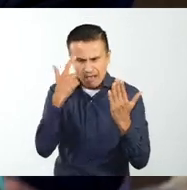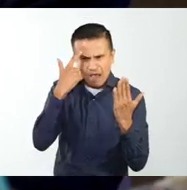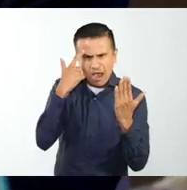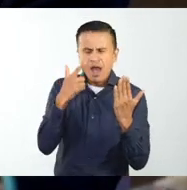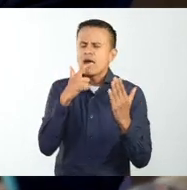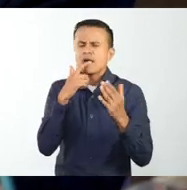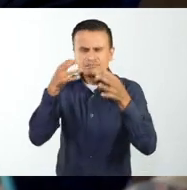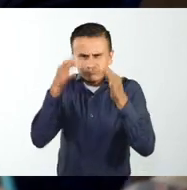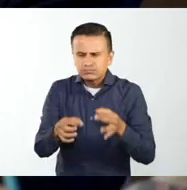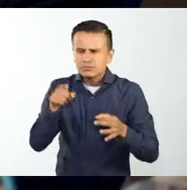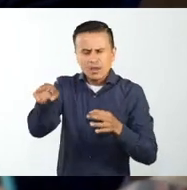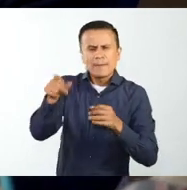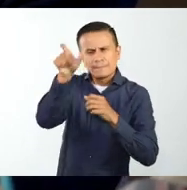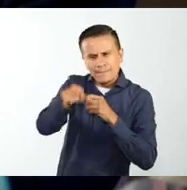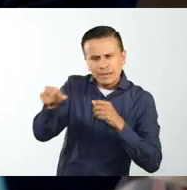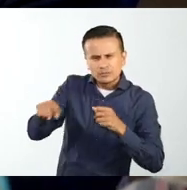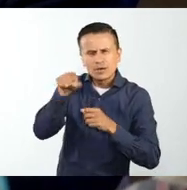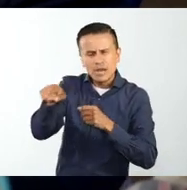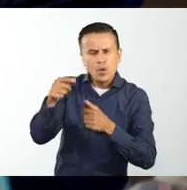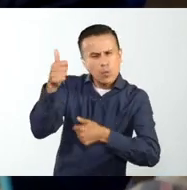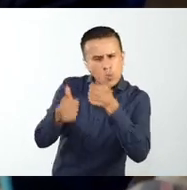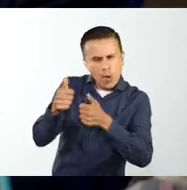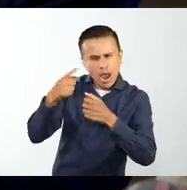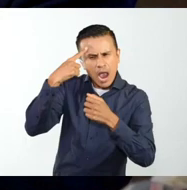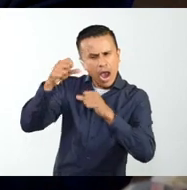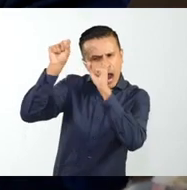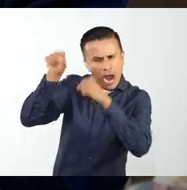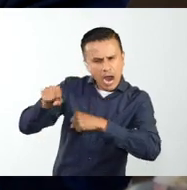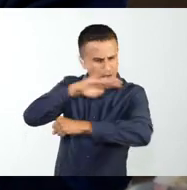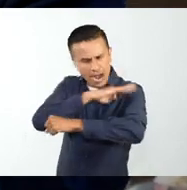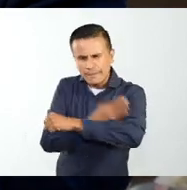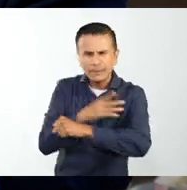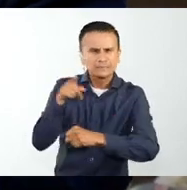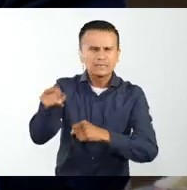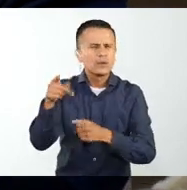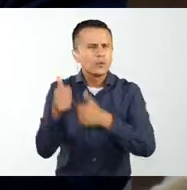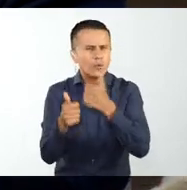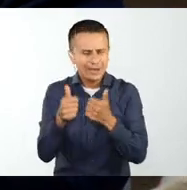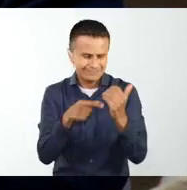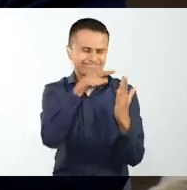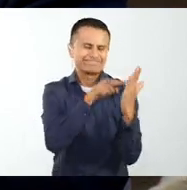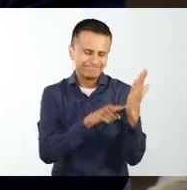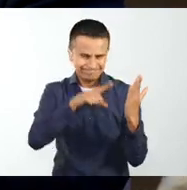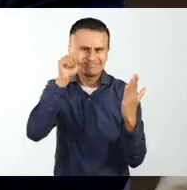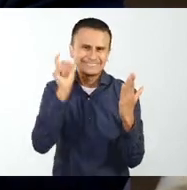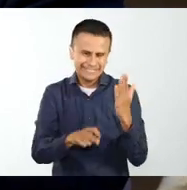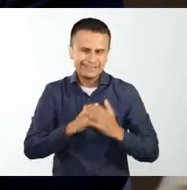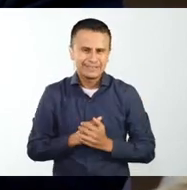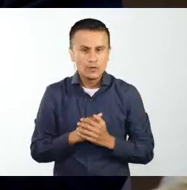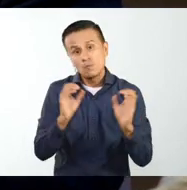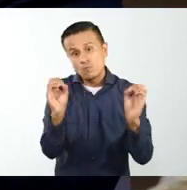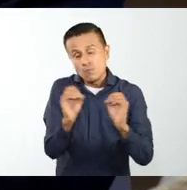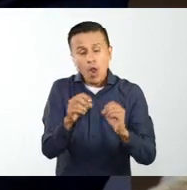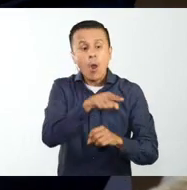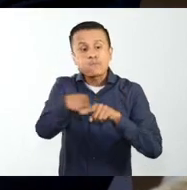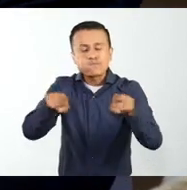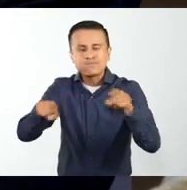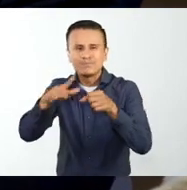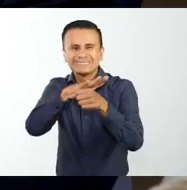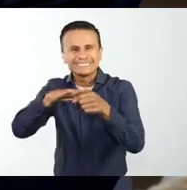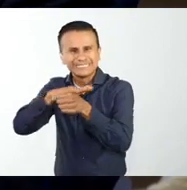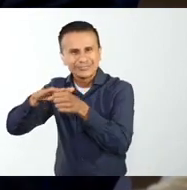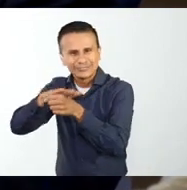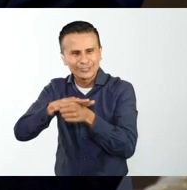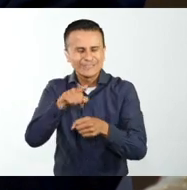las disciplinas clásicas para empezar a especificar cuáles son las capacidades humanas que queremos desarrollar en la persona y cuáles